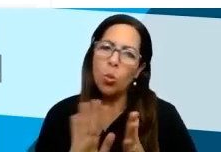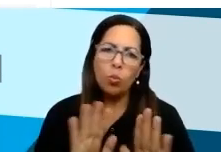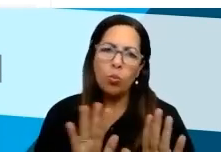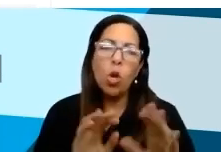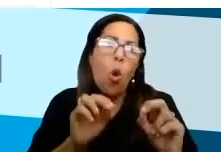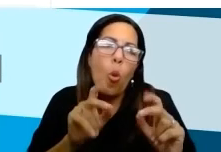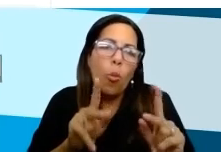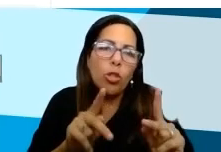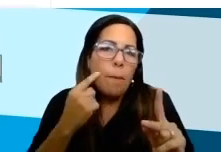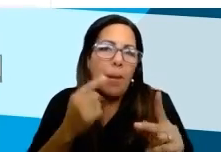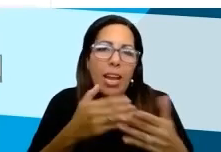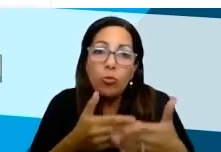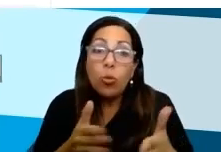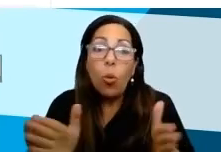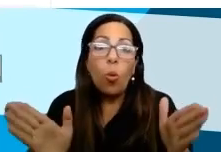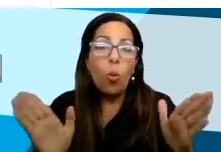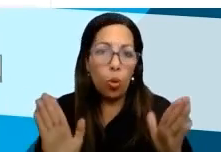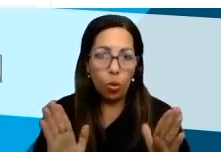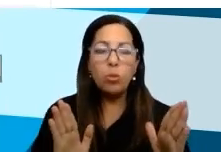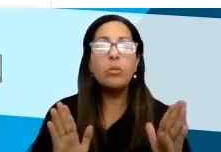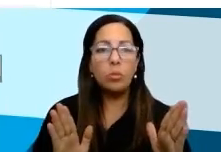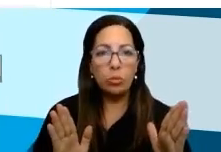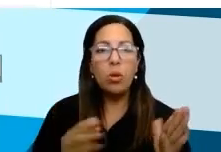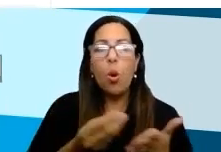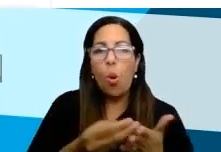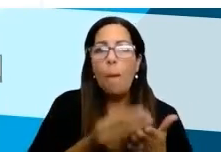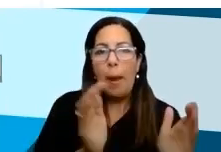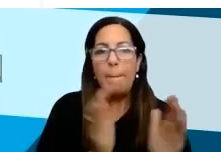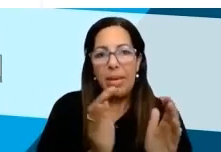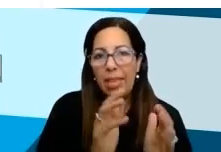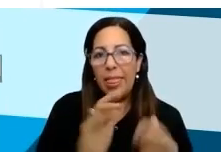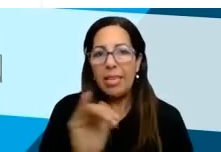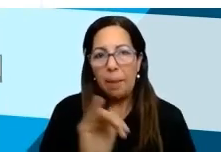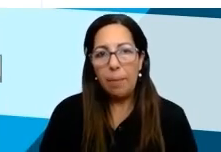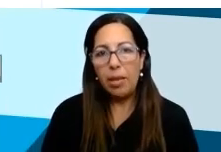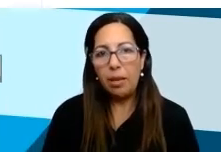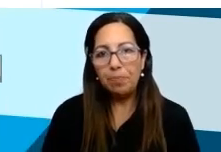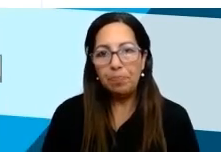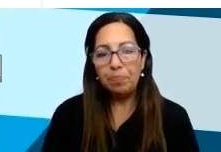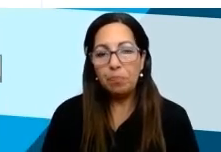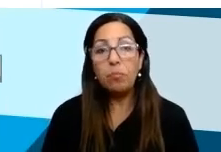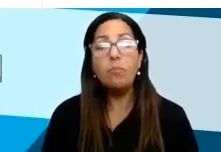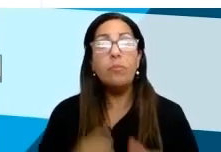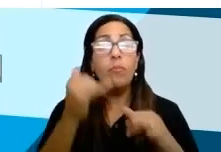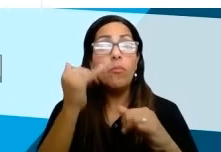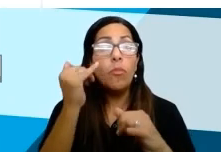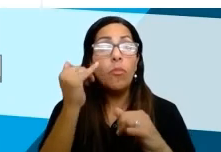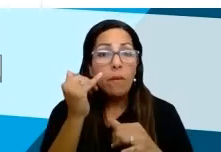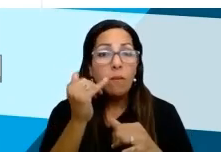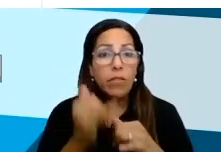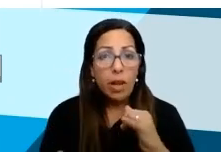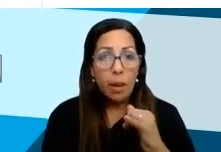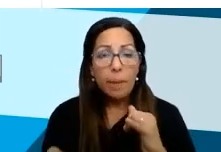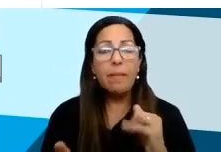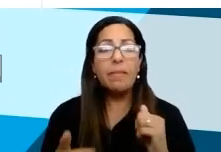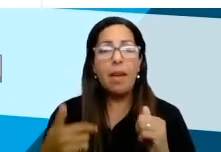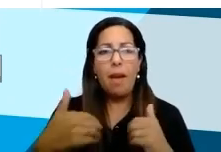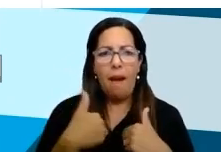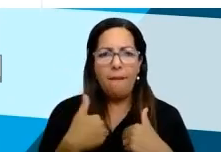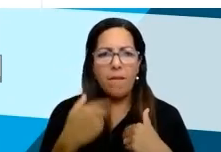oportunidades para este tipo de rango, ¿verdad?, de compra pequeña también. Finalmente, hay una sección